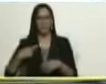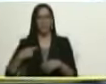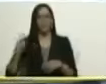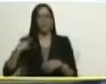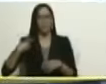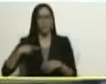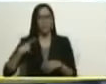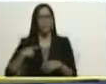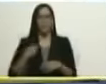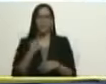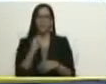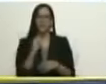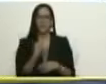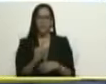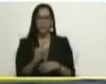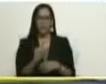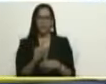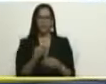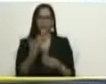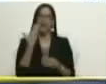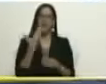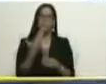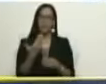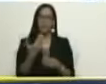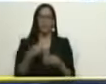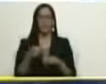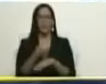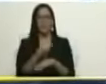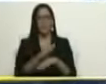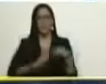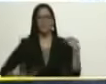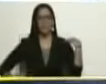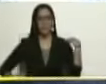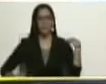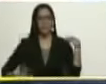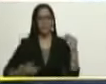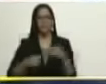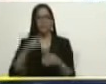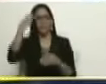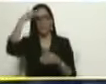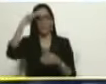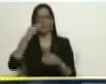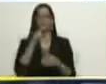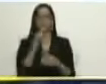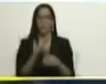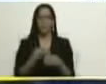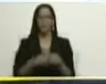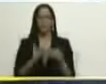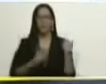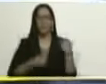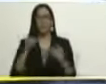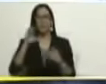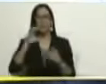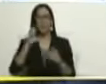Tuvimos, y lo decíamos, al frente del presidente López Obrador, que fue un gran presidente de la CELAC también,